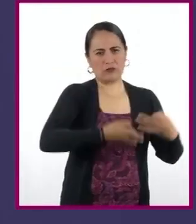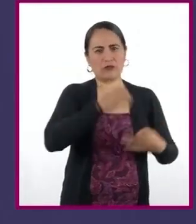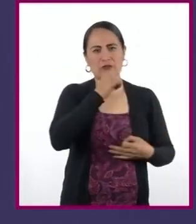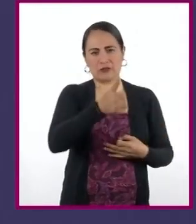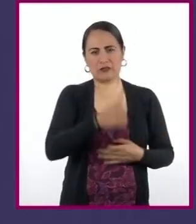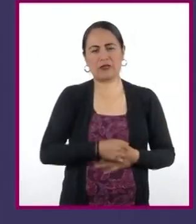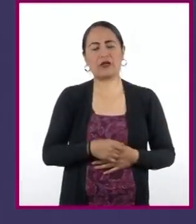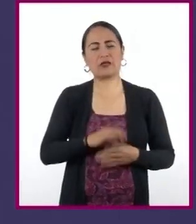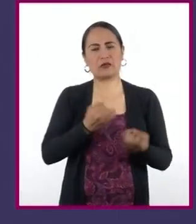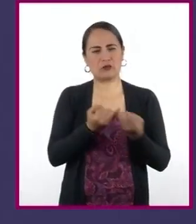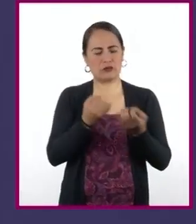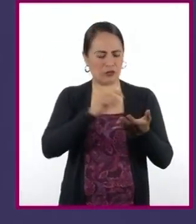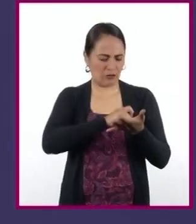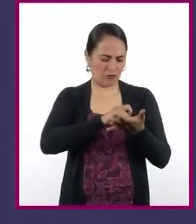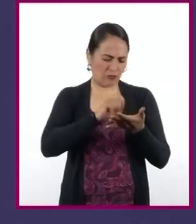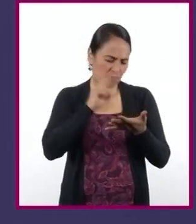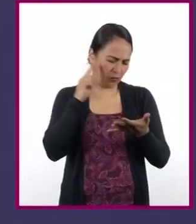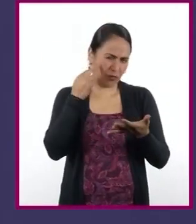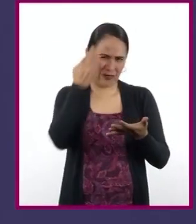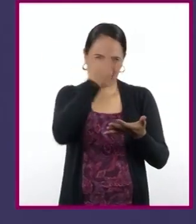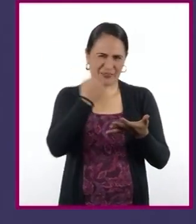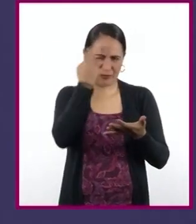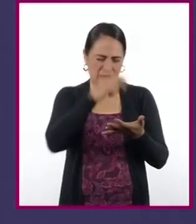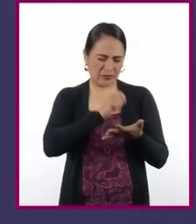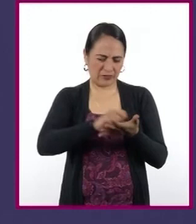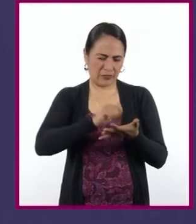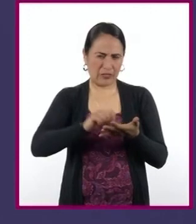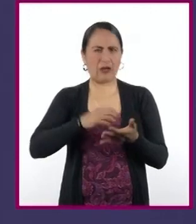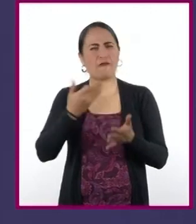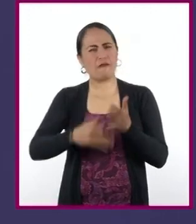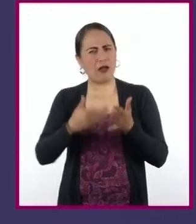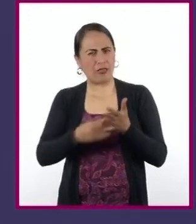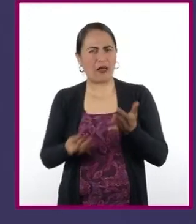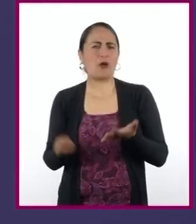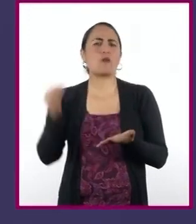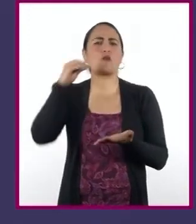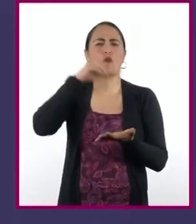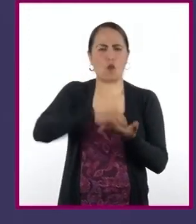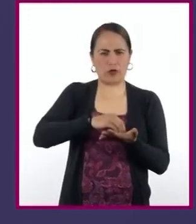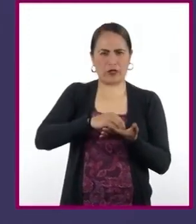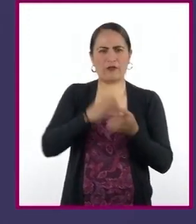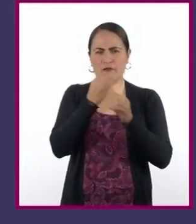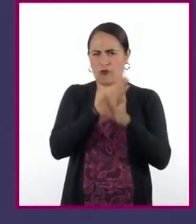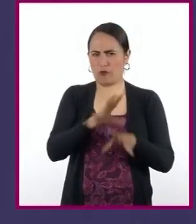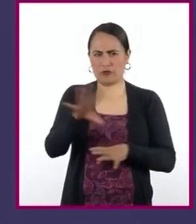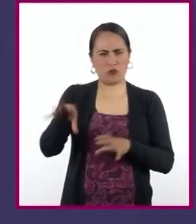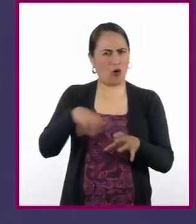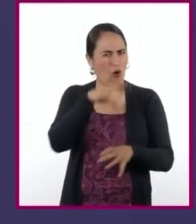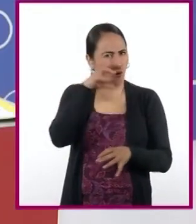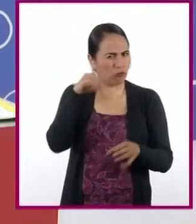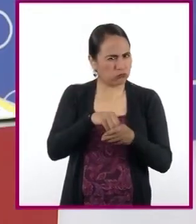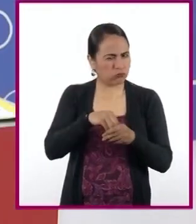sus apuntes y complétenlos con lo que consideren que hace falta en su tabla para tener toda la información posible.